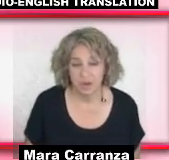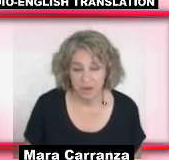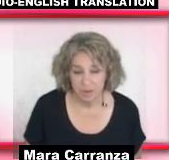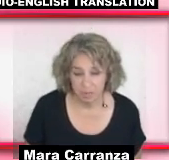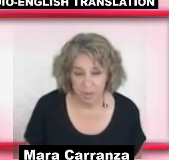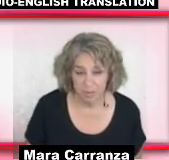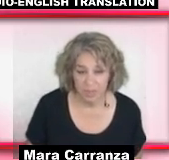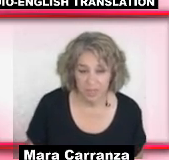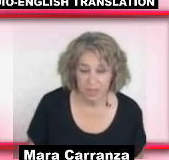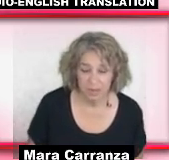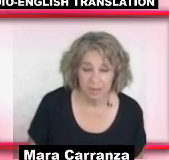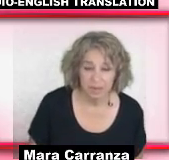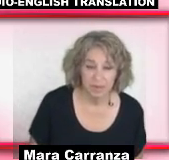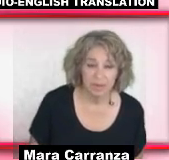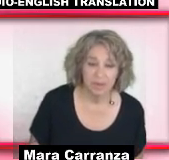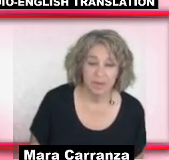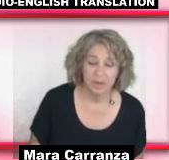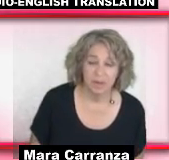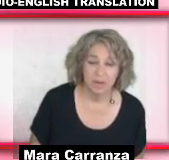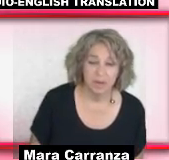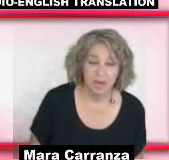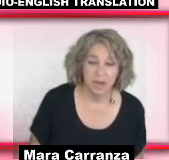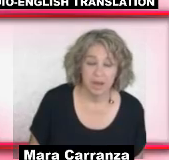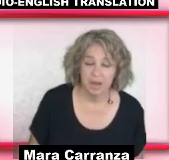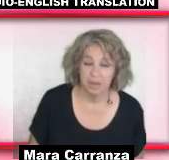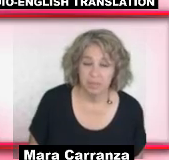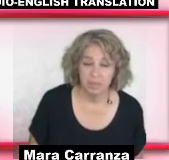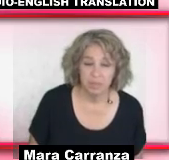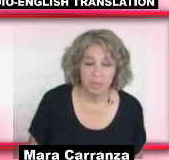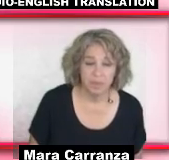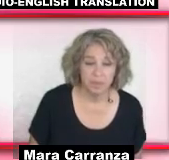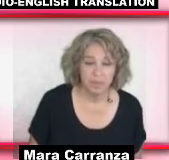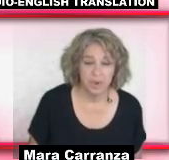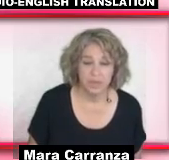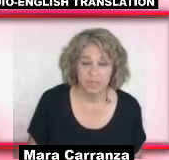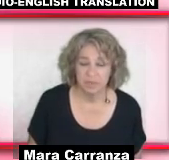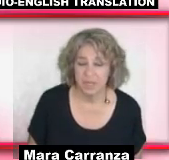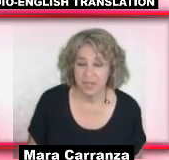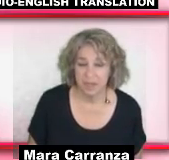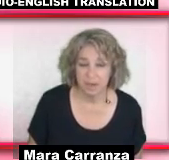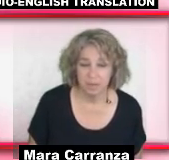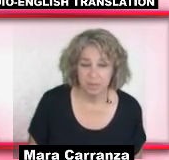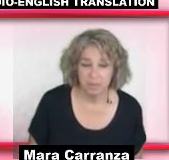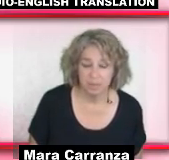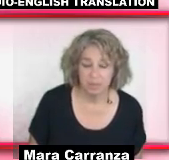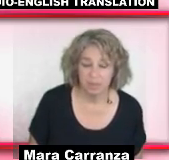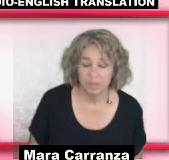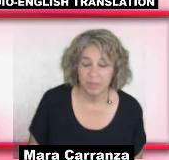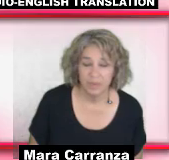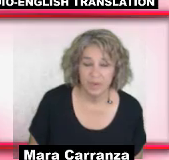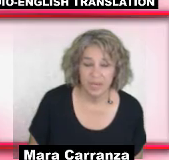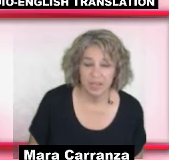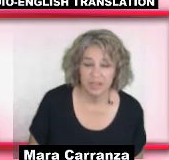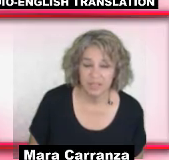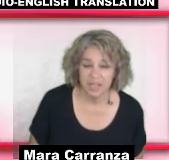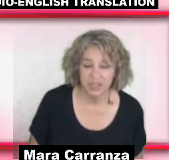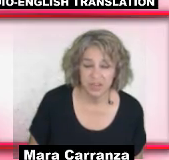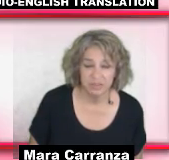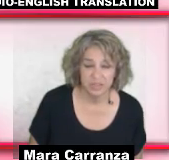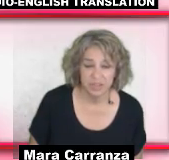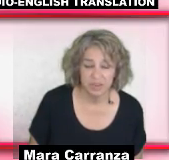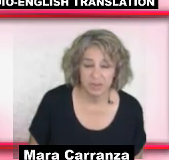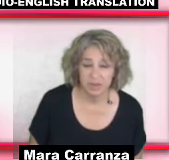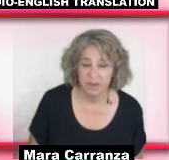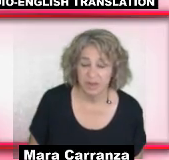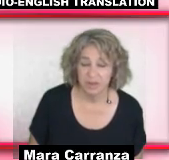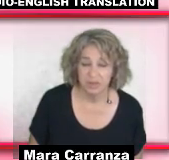legalización o levantar la prohibición de algunas de las sustancias prohibidas. Una pregunta es, quiero hacerlo si me lo permite, la primera es que